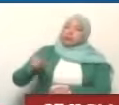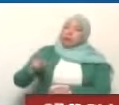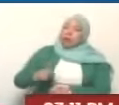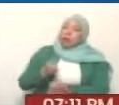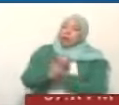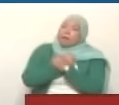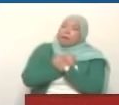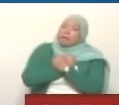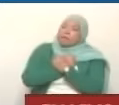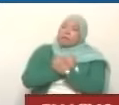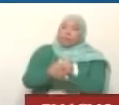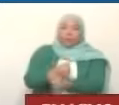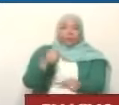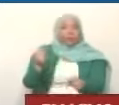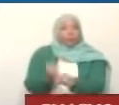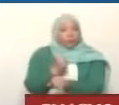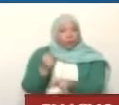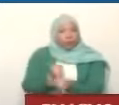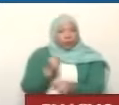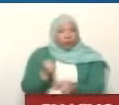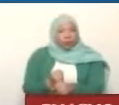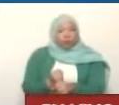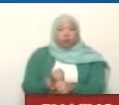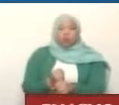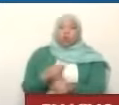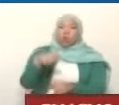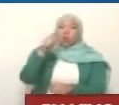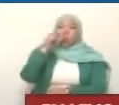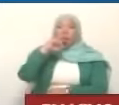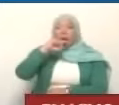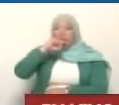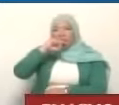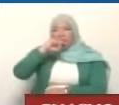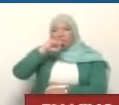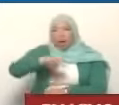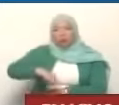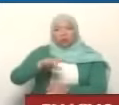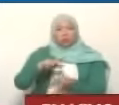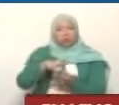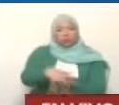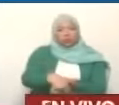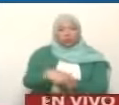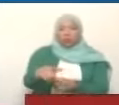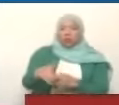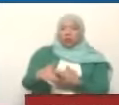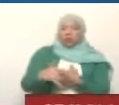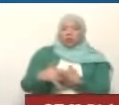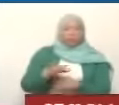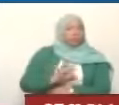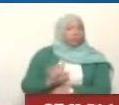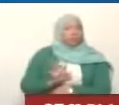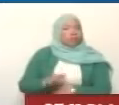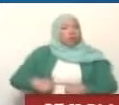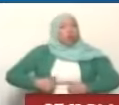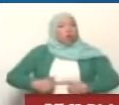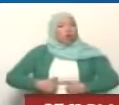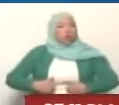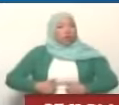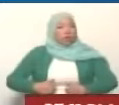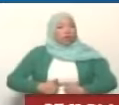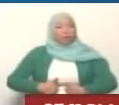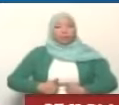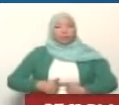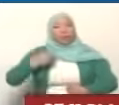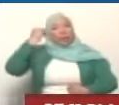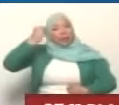amor, sin permitir que el odio y el fascismo nos toque, ni de palabra, ni de